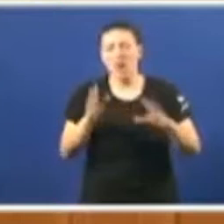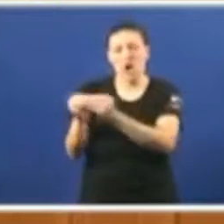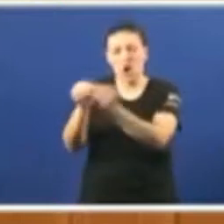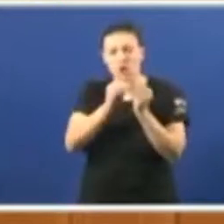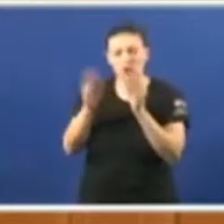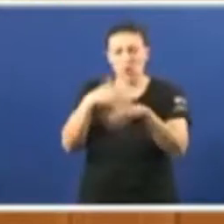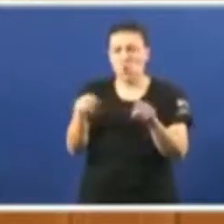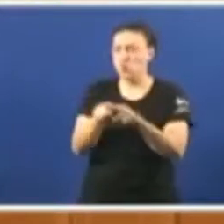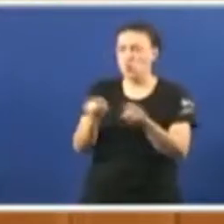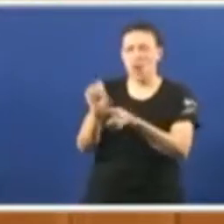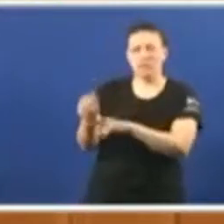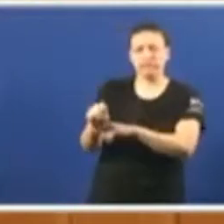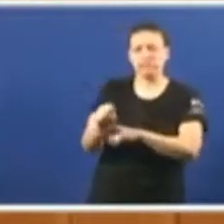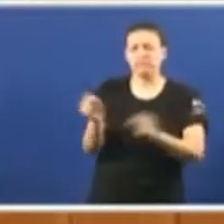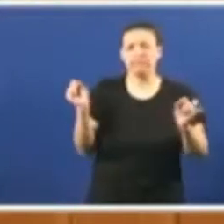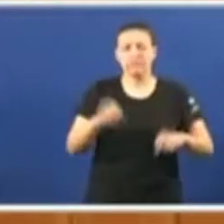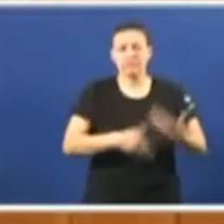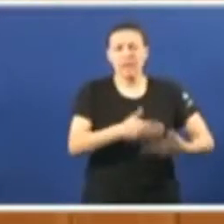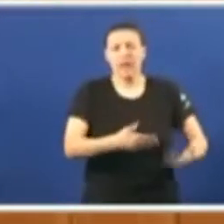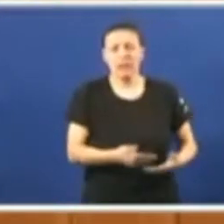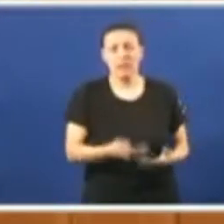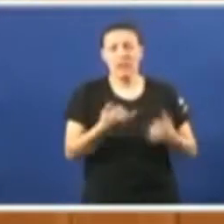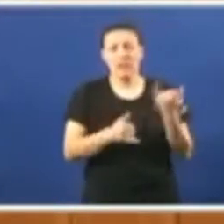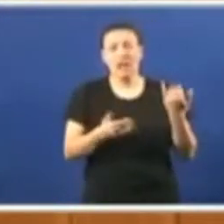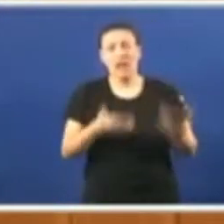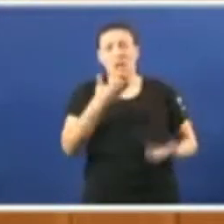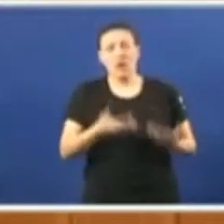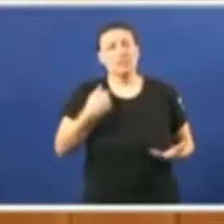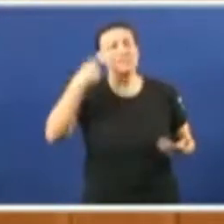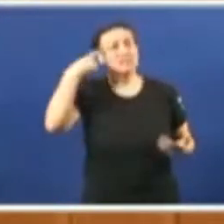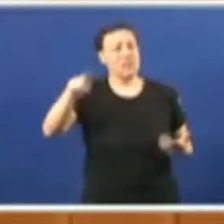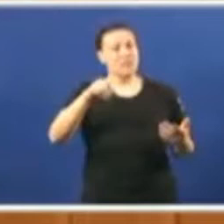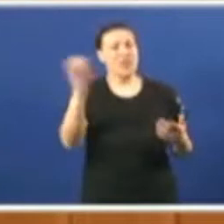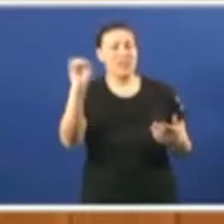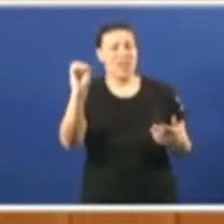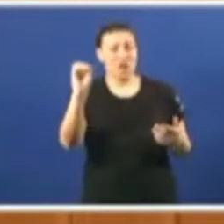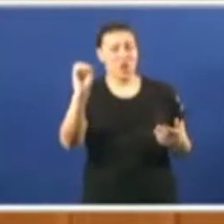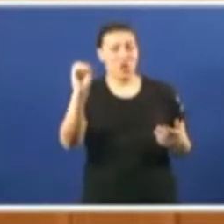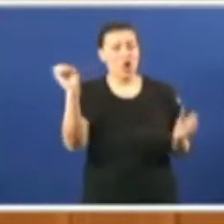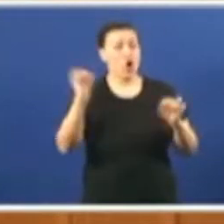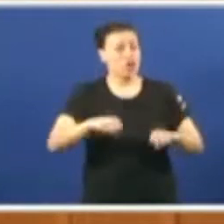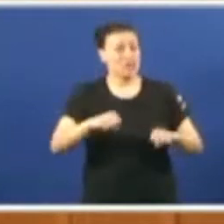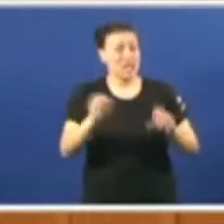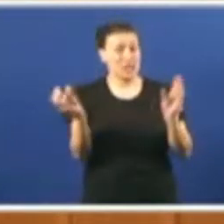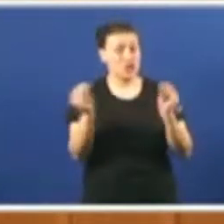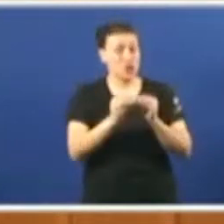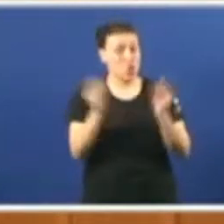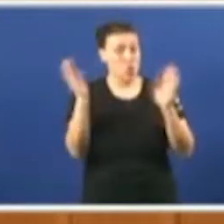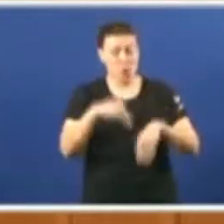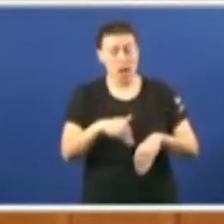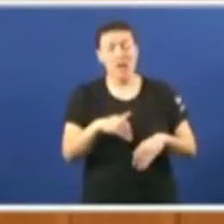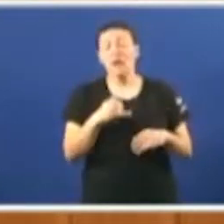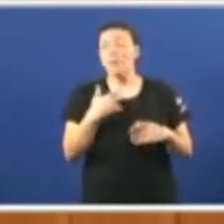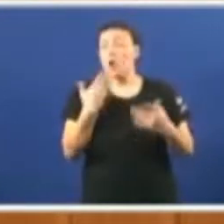Polo tanto, no que se refire ao consenso, ao diálogo, o resultado da avaliación xa sabemos cal é, 0. Pero o importante é aprender, por suposto.